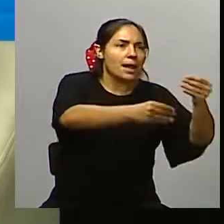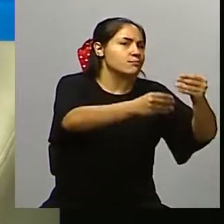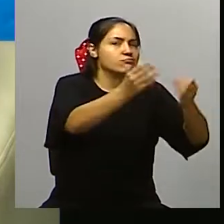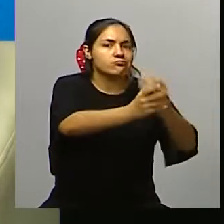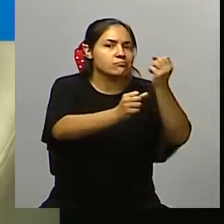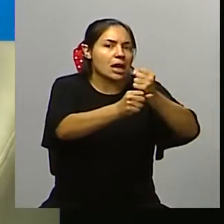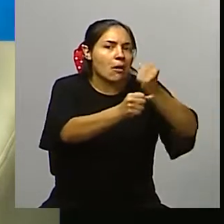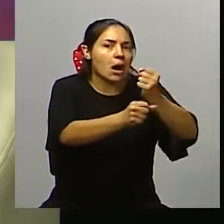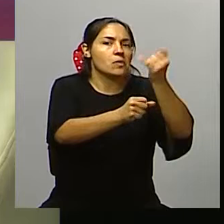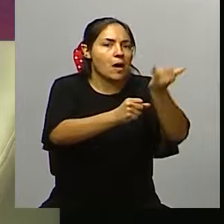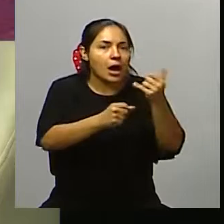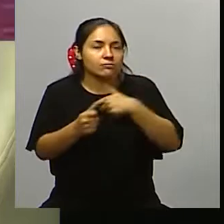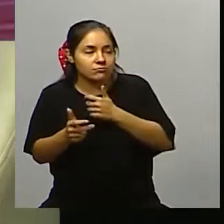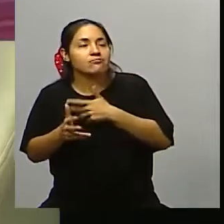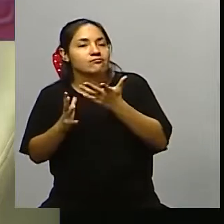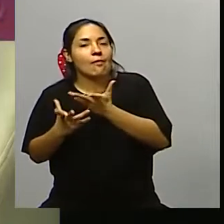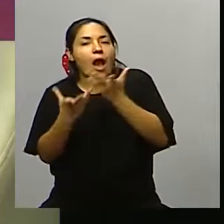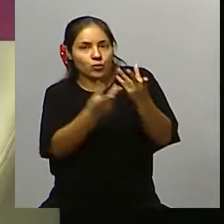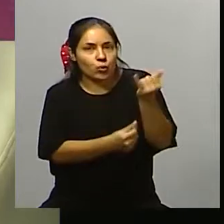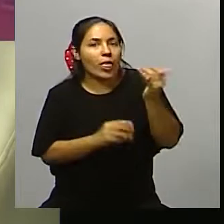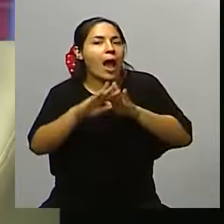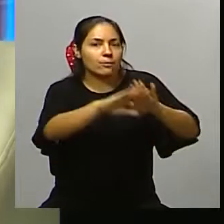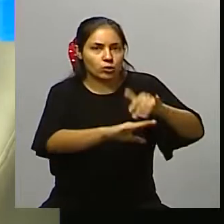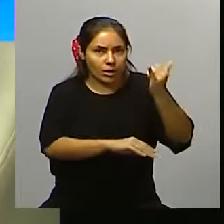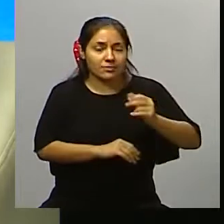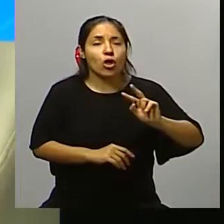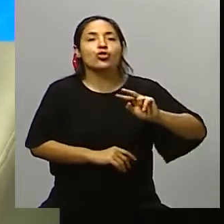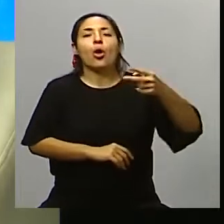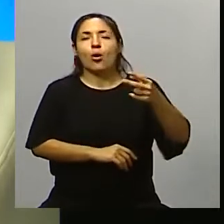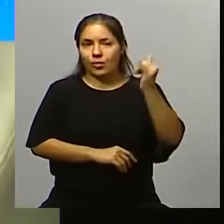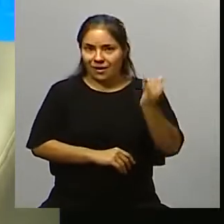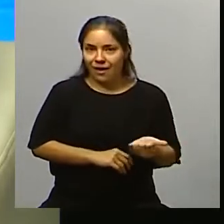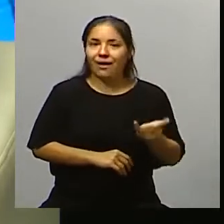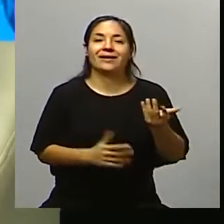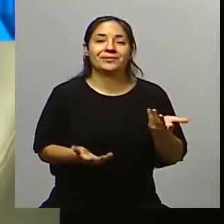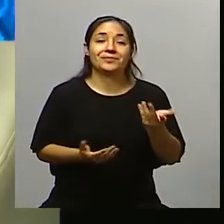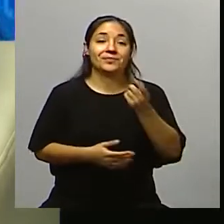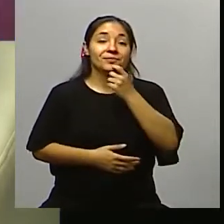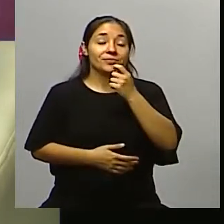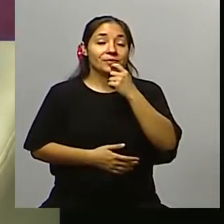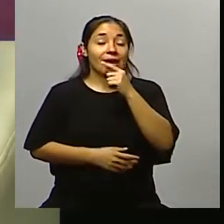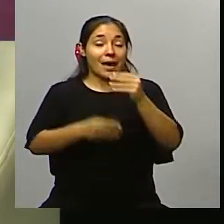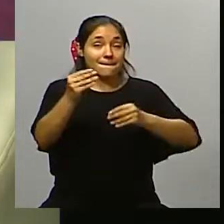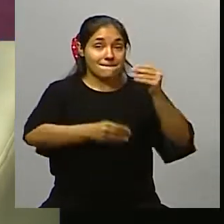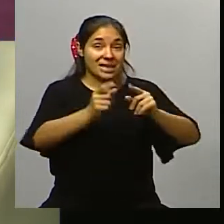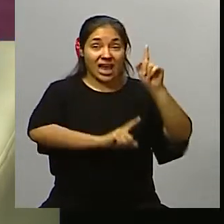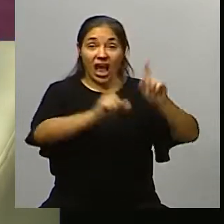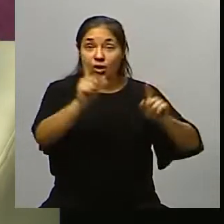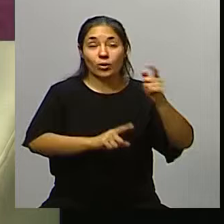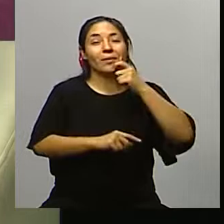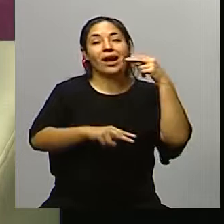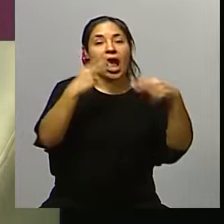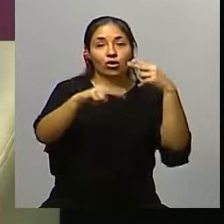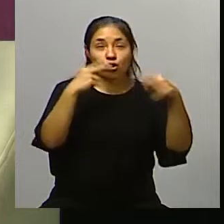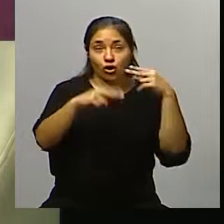y ahí hay un doble acompañamiento, ¿no? Sí. Yo decía, hubieron algunas empresas gastronómicas, por